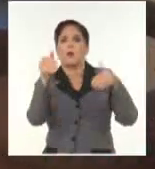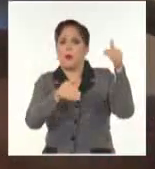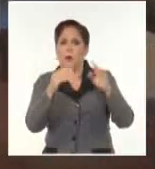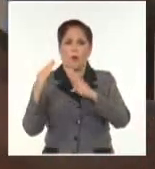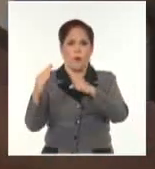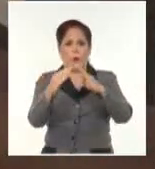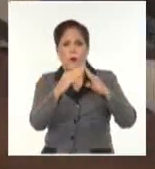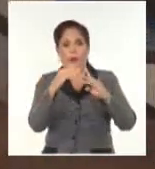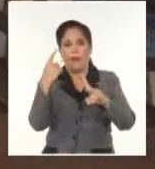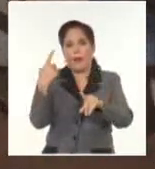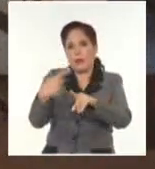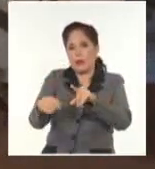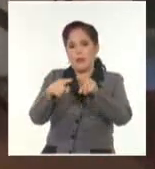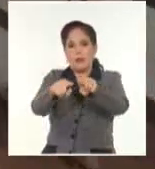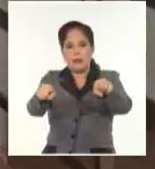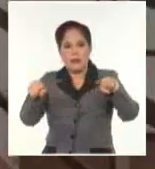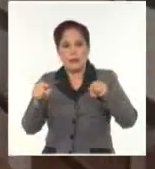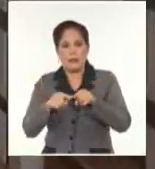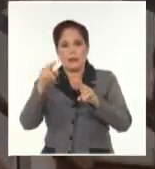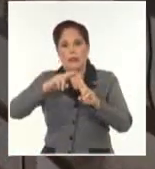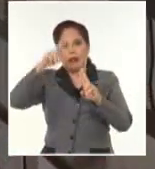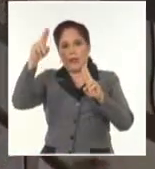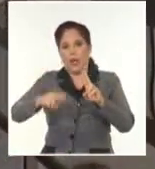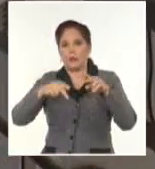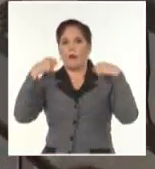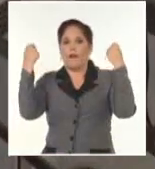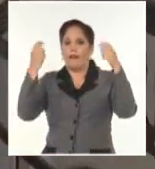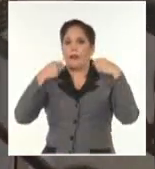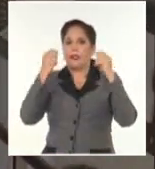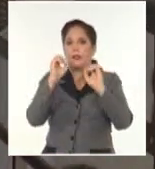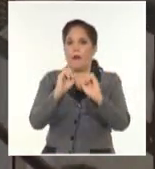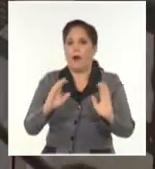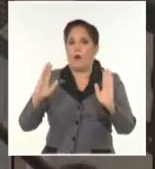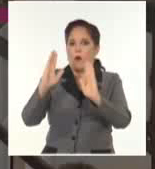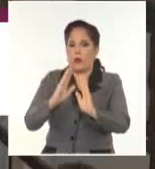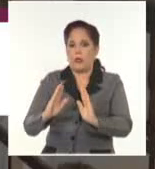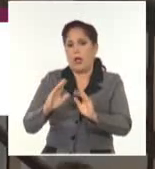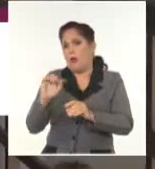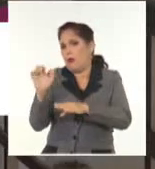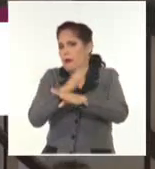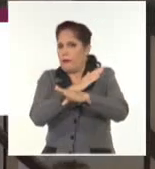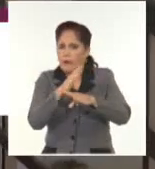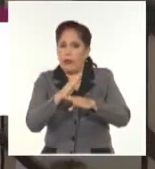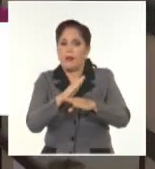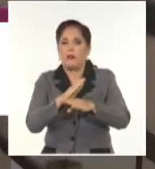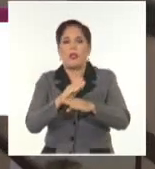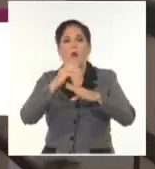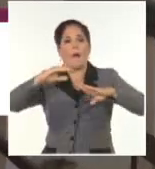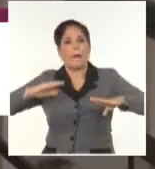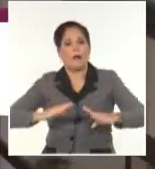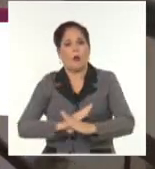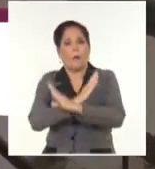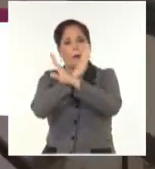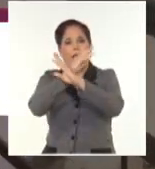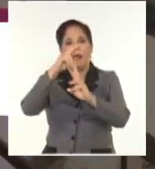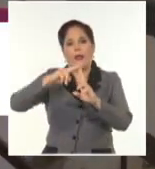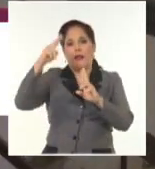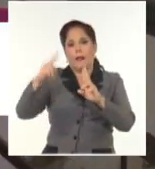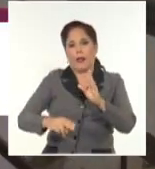comunidades como en las salas que el festival ha organizado, la Sala Yaurador, el Complejo Cultural Bertolt Brecht, Teatro La